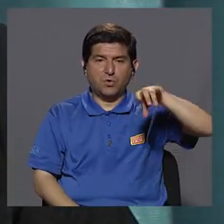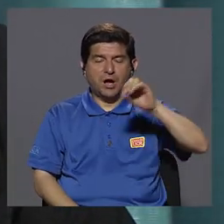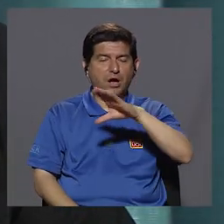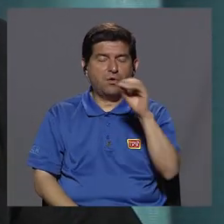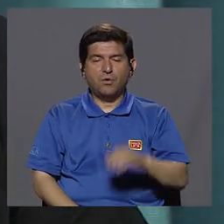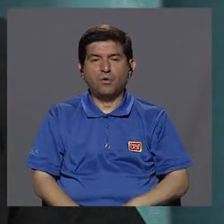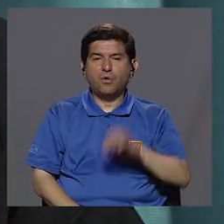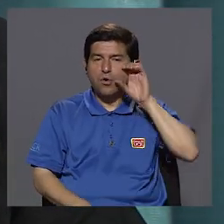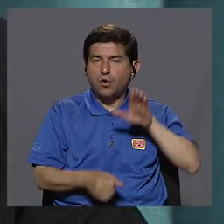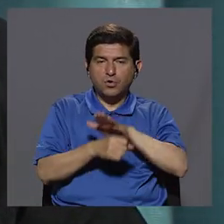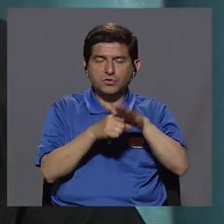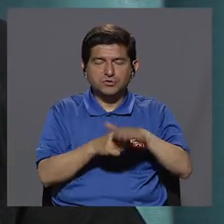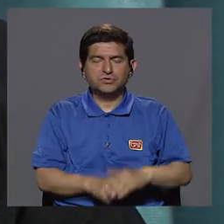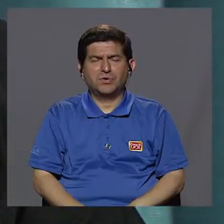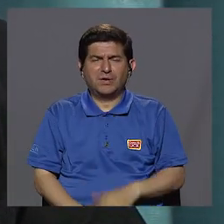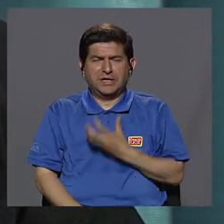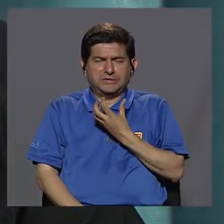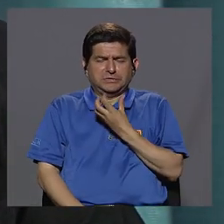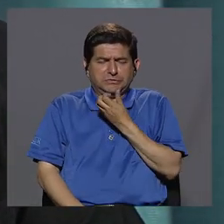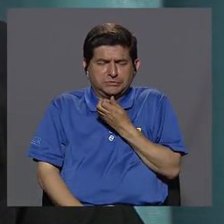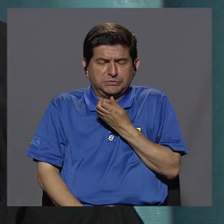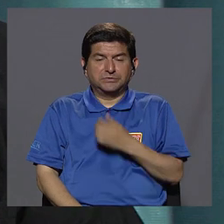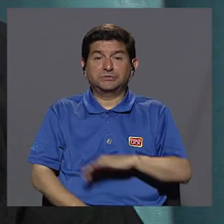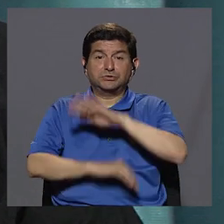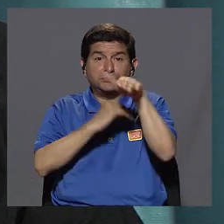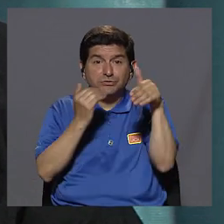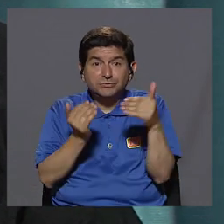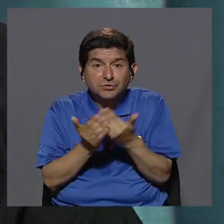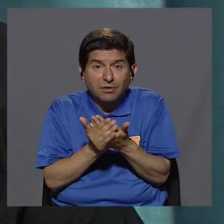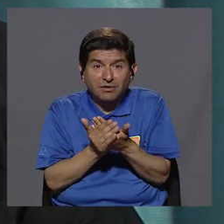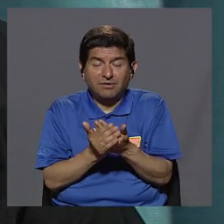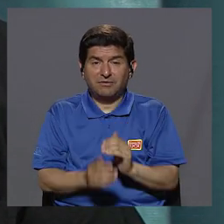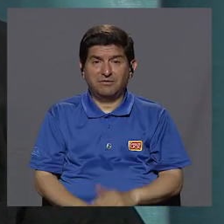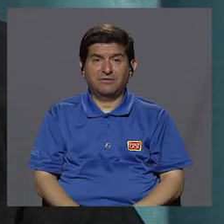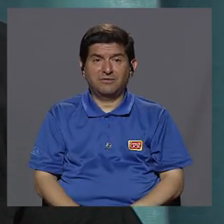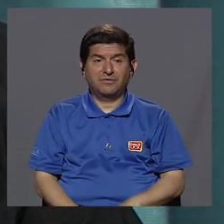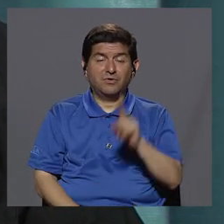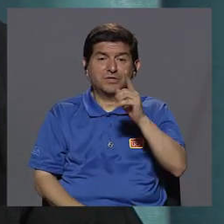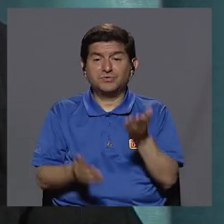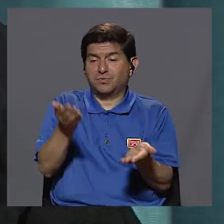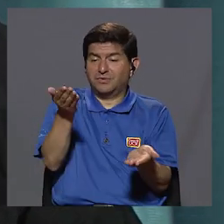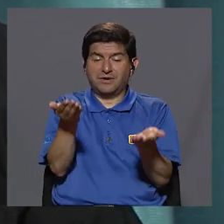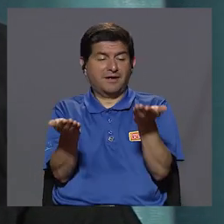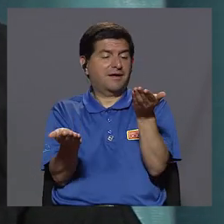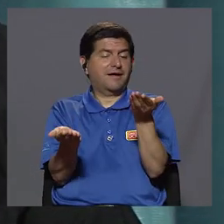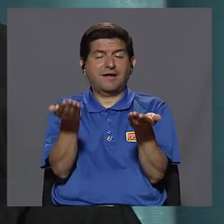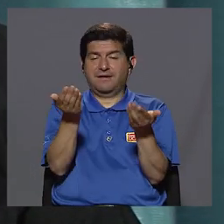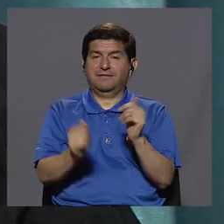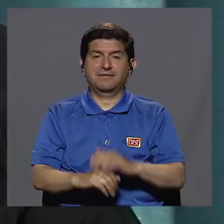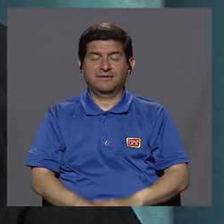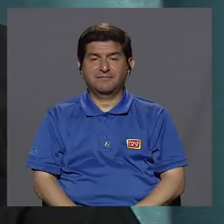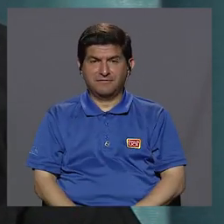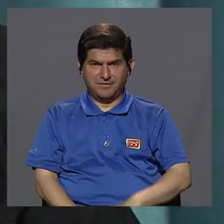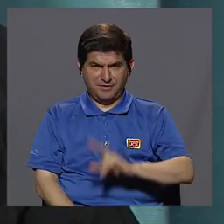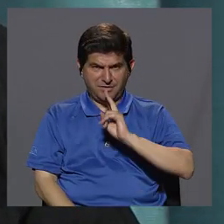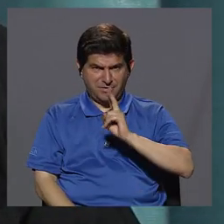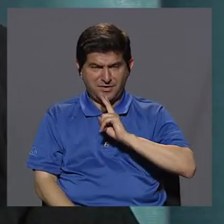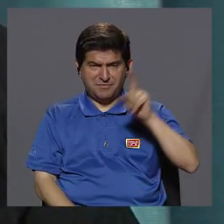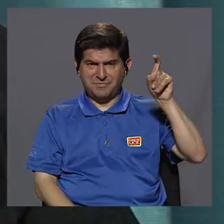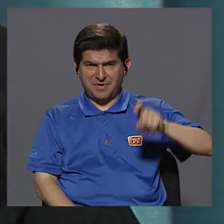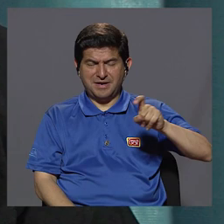etcétera todo es como cómo llegar a un equilibrio entre lo que realmente